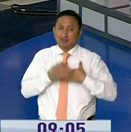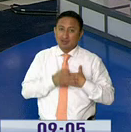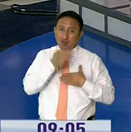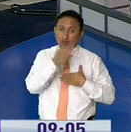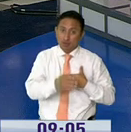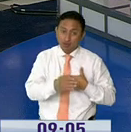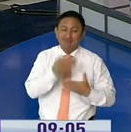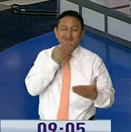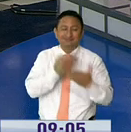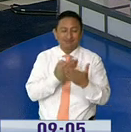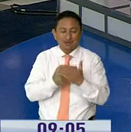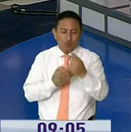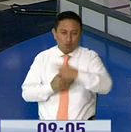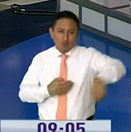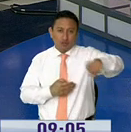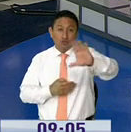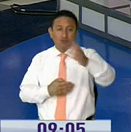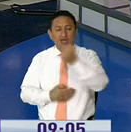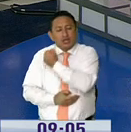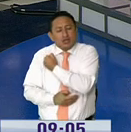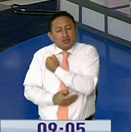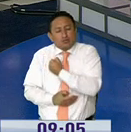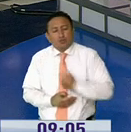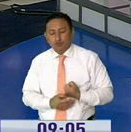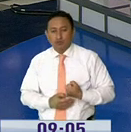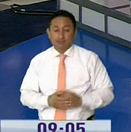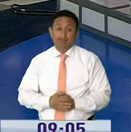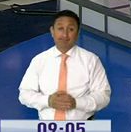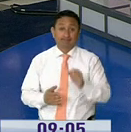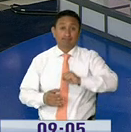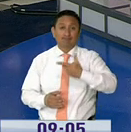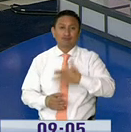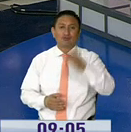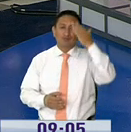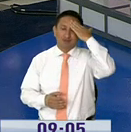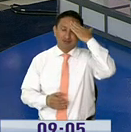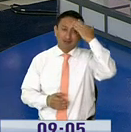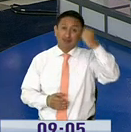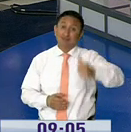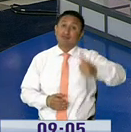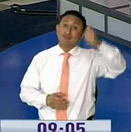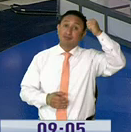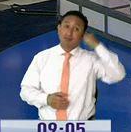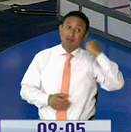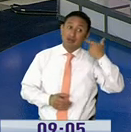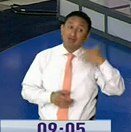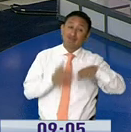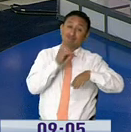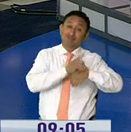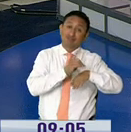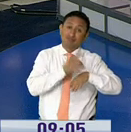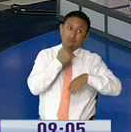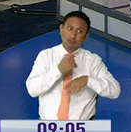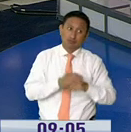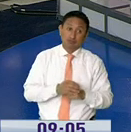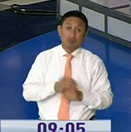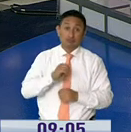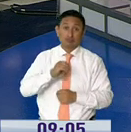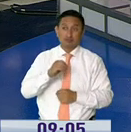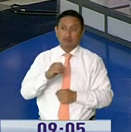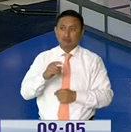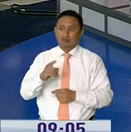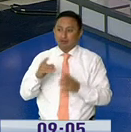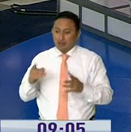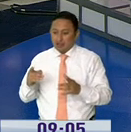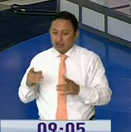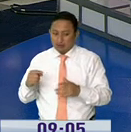Realmente agradecerles por ese sacrificio que tienen también. Sé que muchos, ayer conversaba con algunos médicos, les da temor también regresar a su